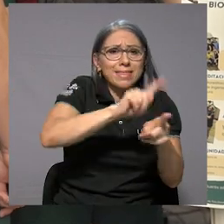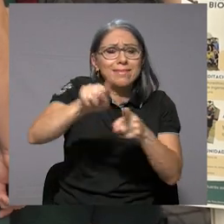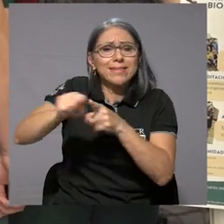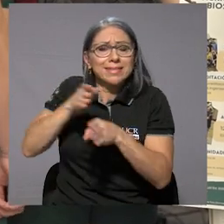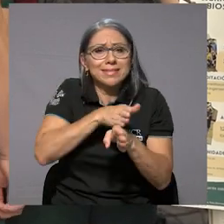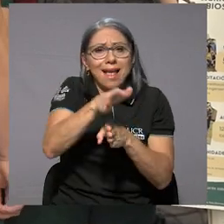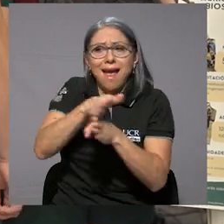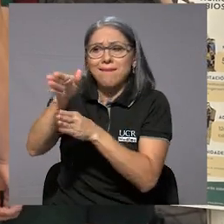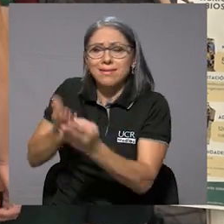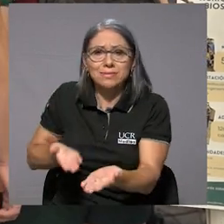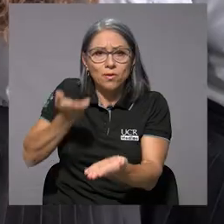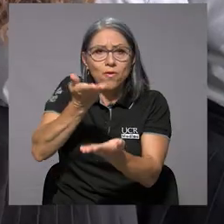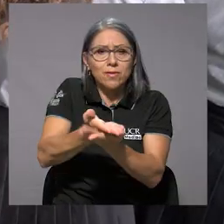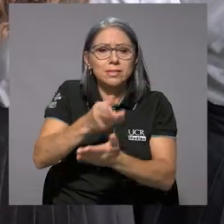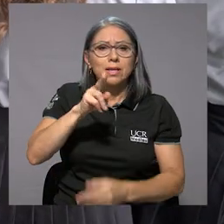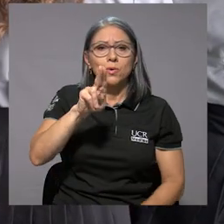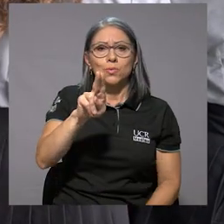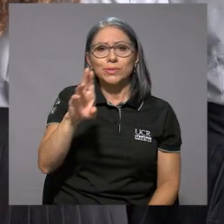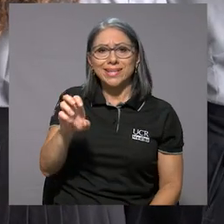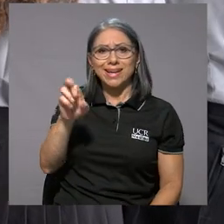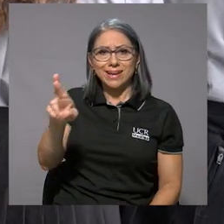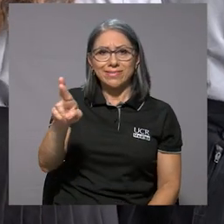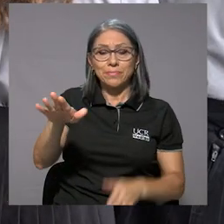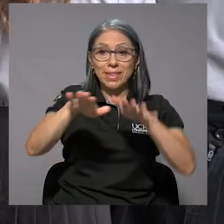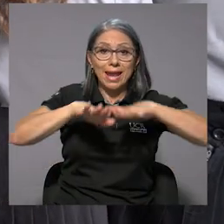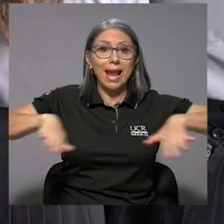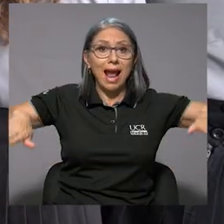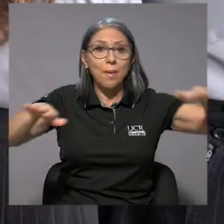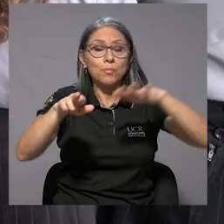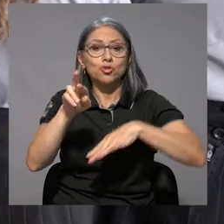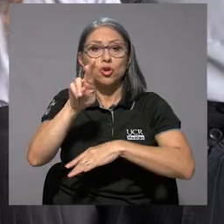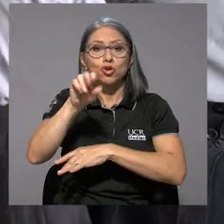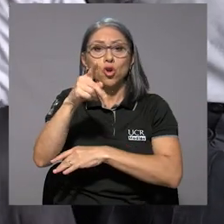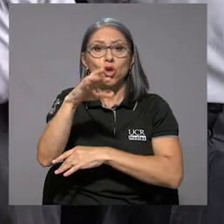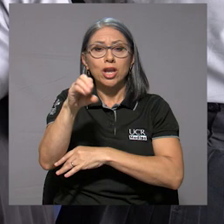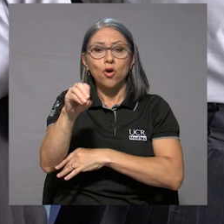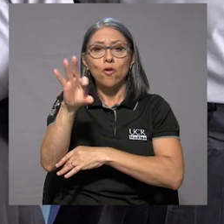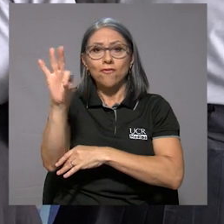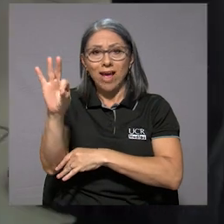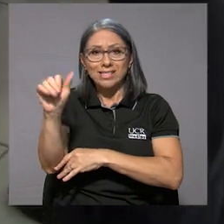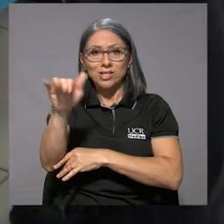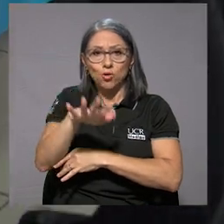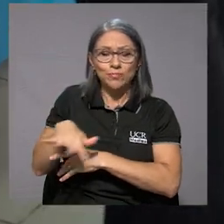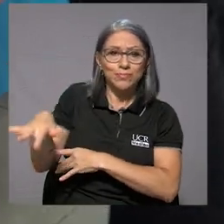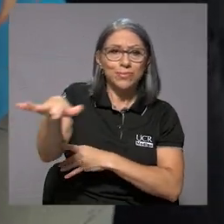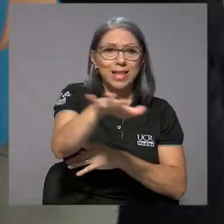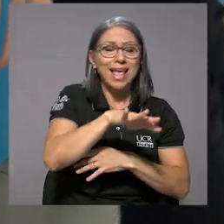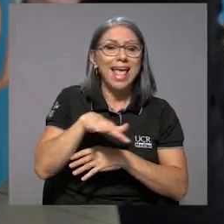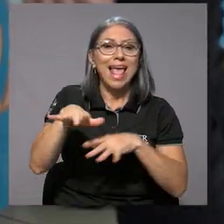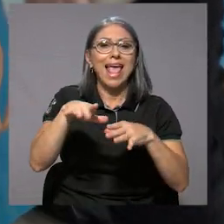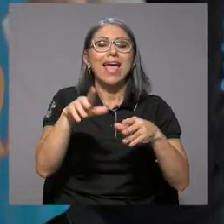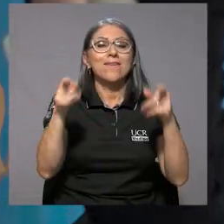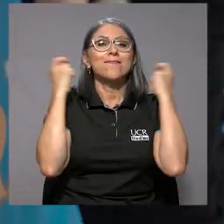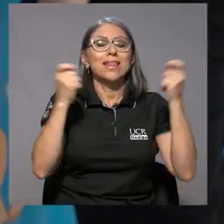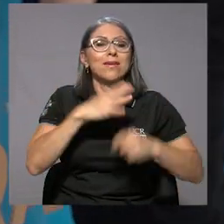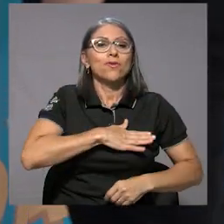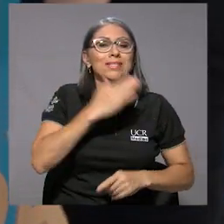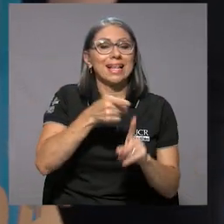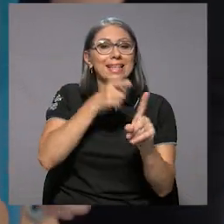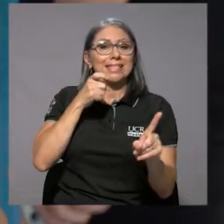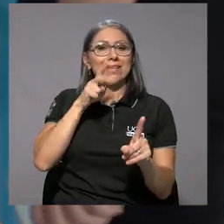ofrece la UCR. El campus Rodrigo Facio fue la sede de la Feria Vocacional del 28 de agosto al 1 de